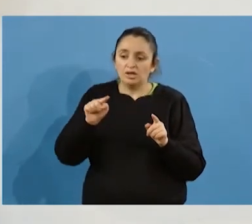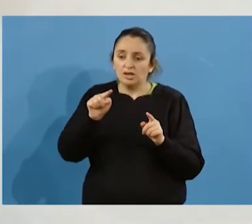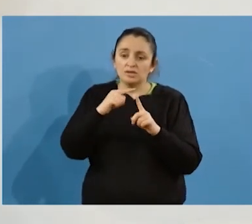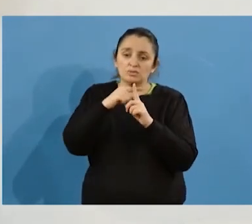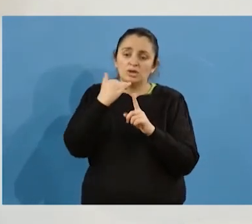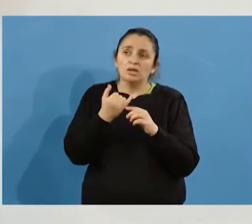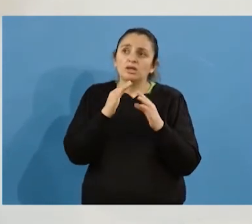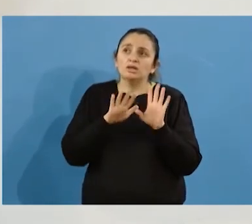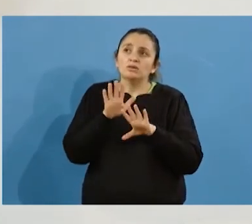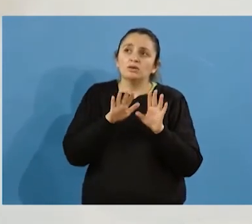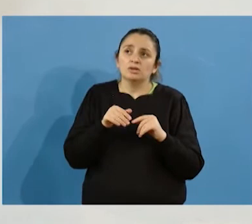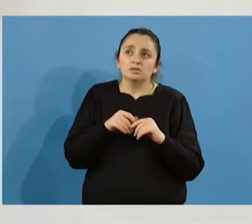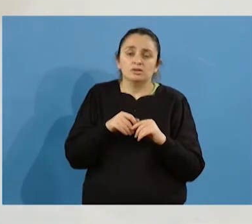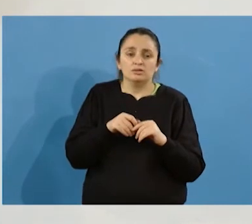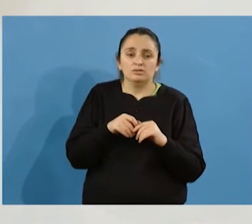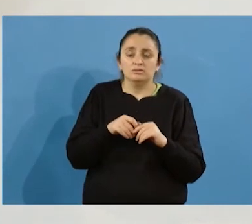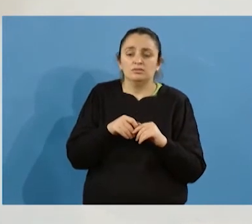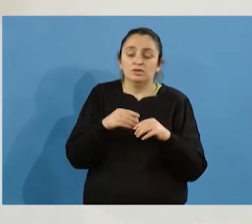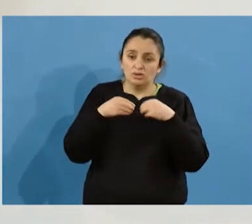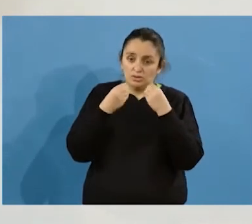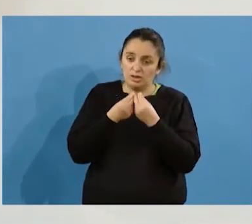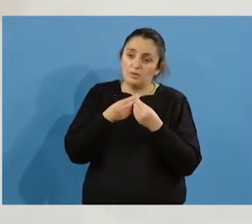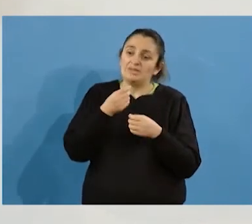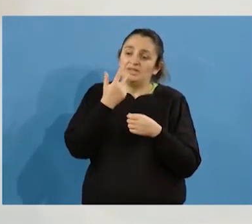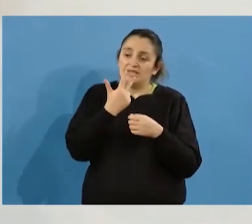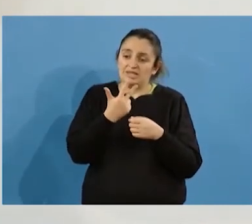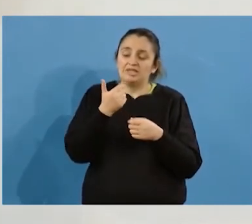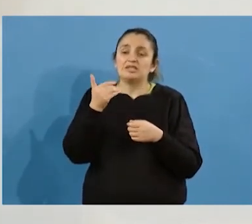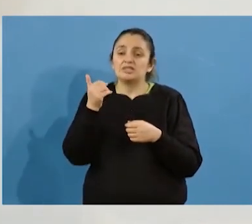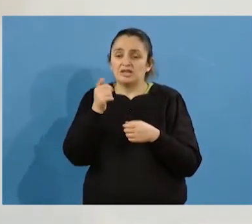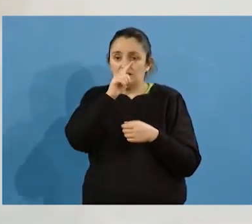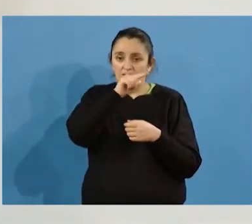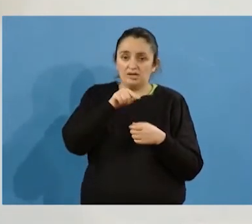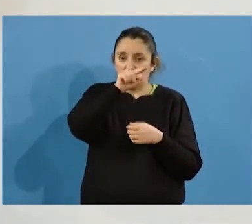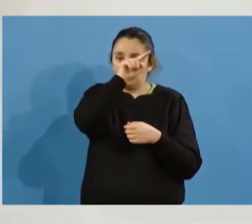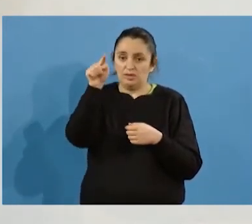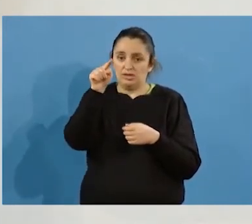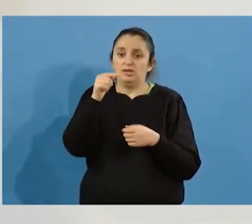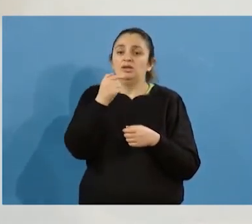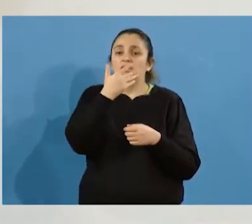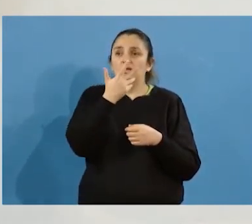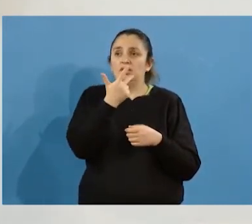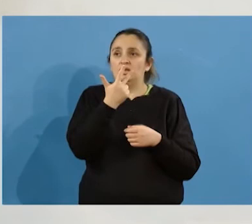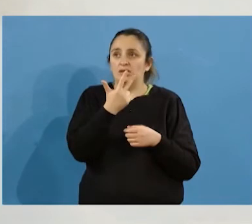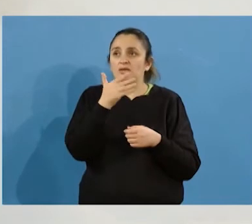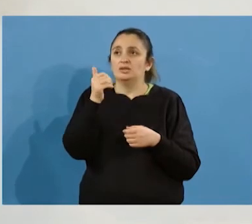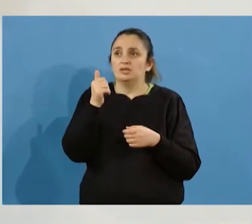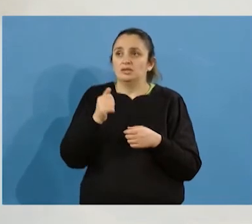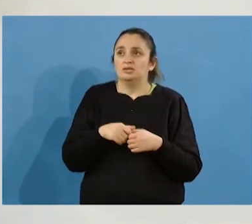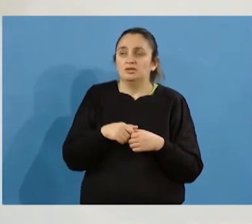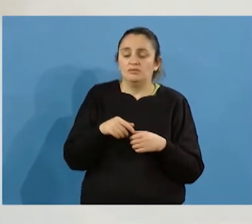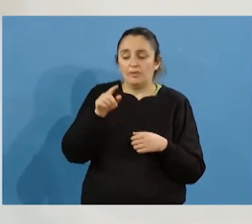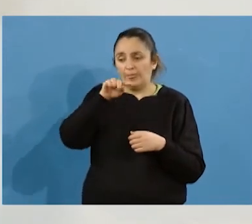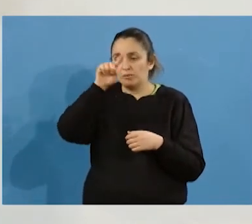sumar le va a quedar 36 raíz cuadrada de 36 acá tengo que hacer una multiplicación